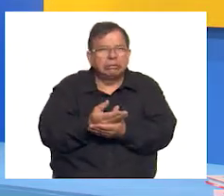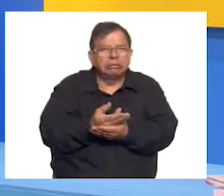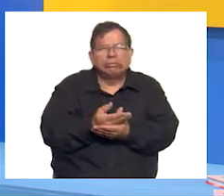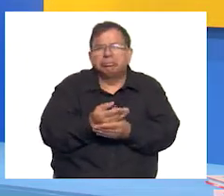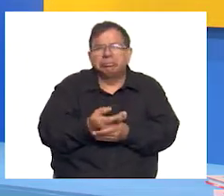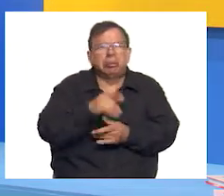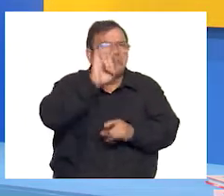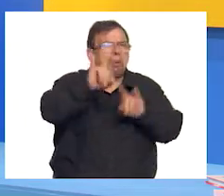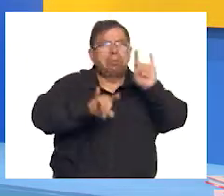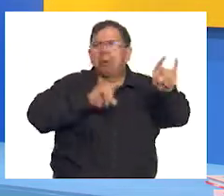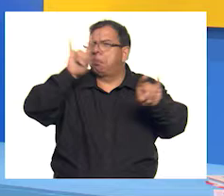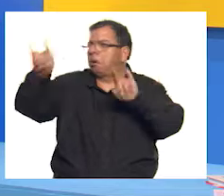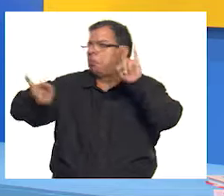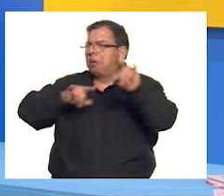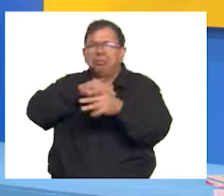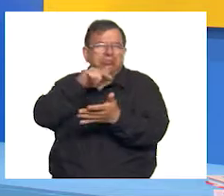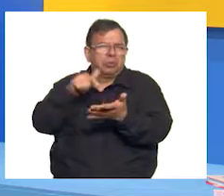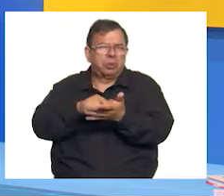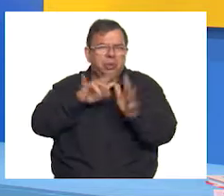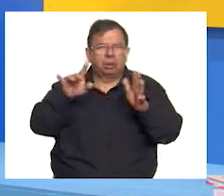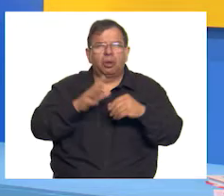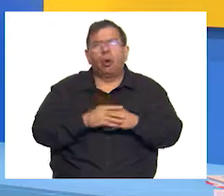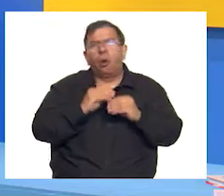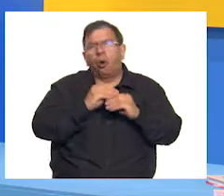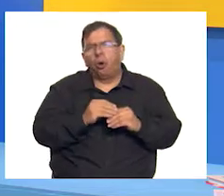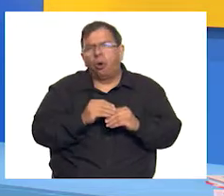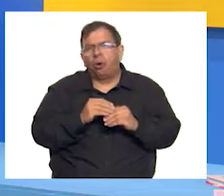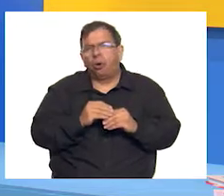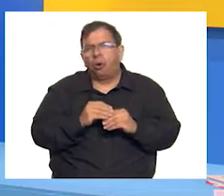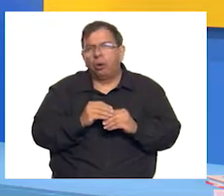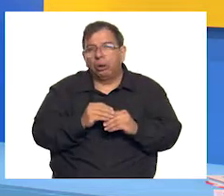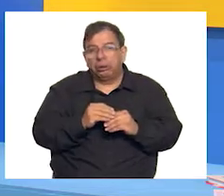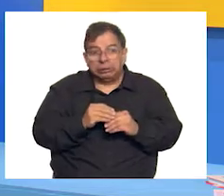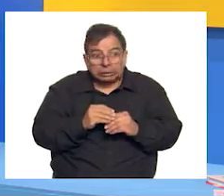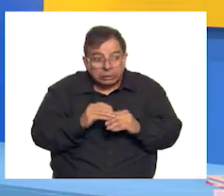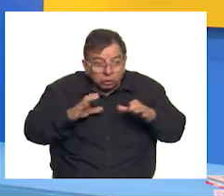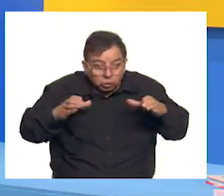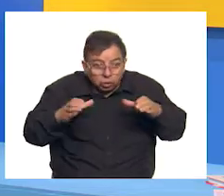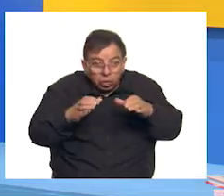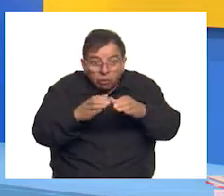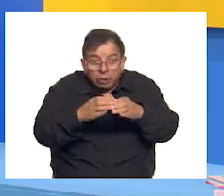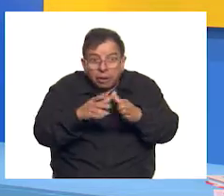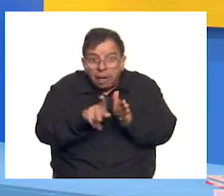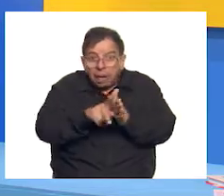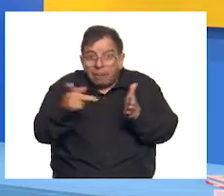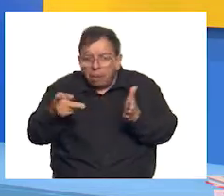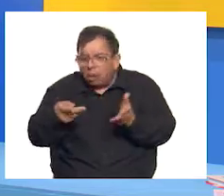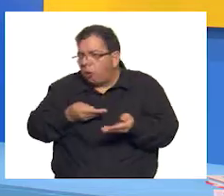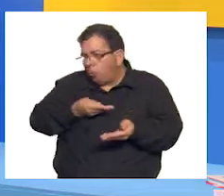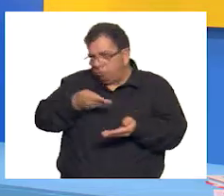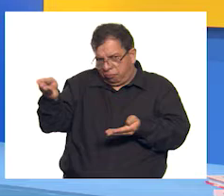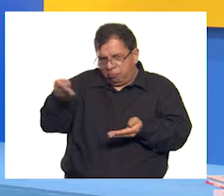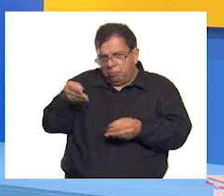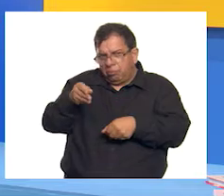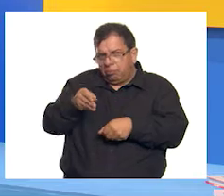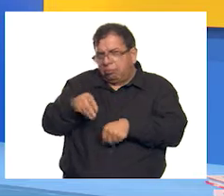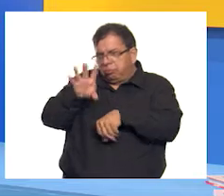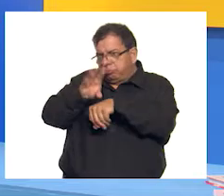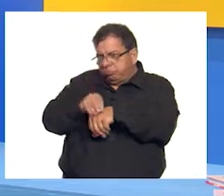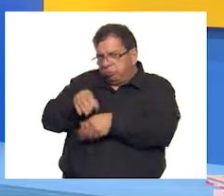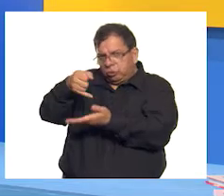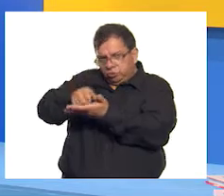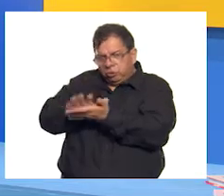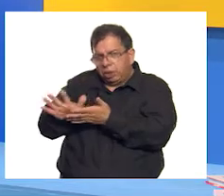peguen en lugares estratégicos. Enviarlos a los periódicos de su comunidad para solicitar que los publiquen. Si